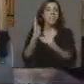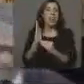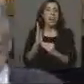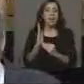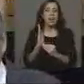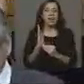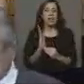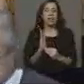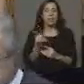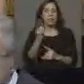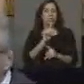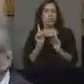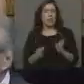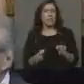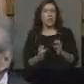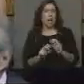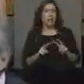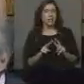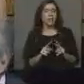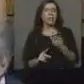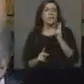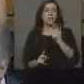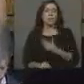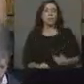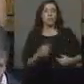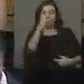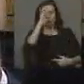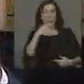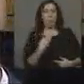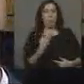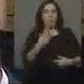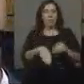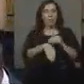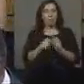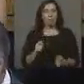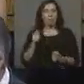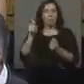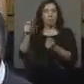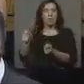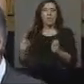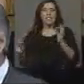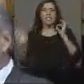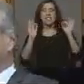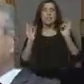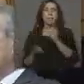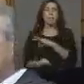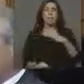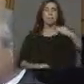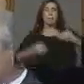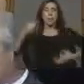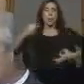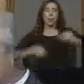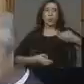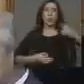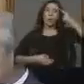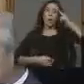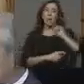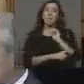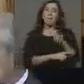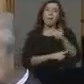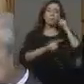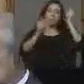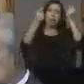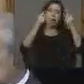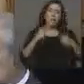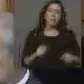la práctica deportiva. Señor Presidente, formalmente pido que se oficie a la señora Ministra de Justicia para que instruya una